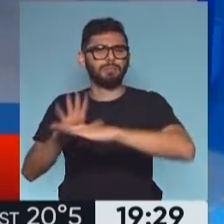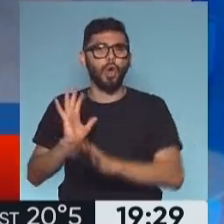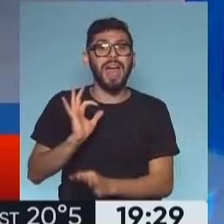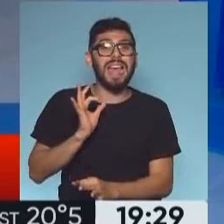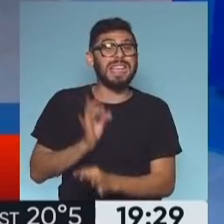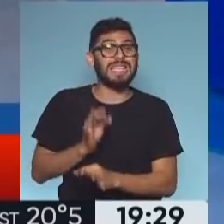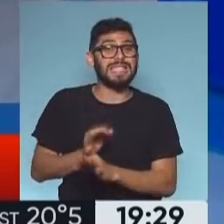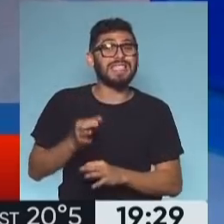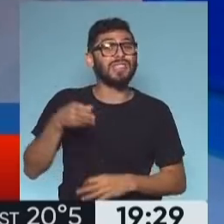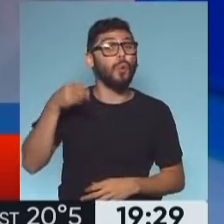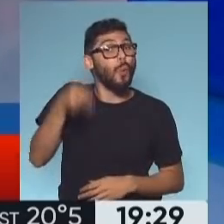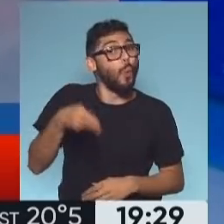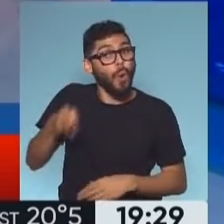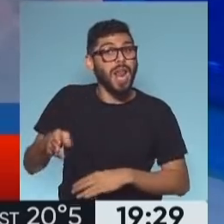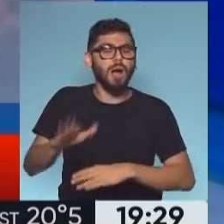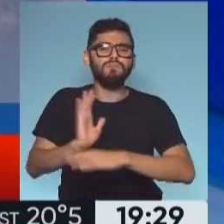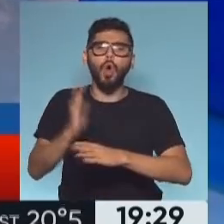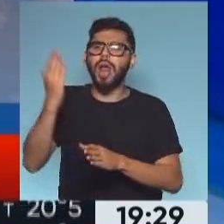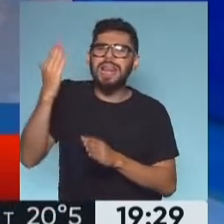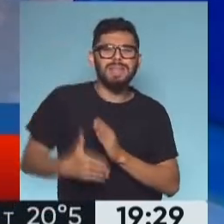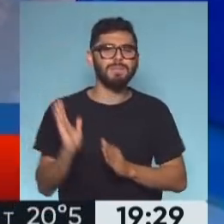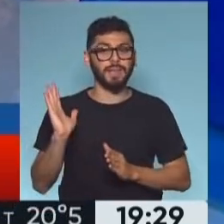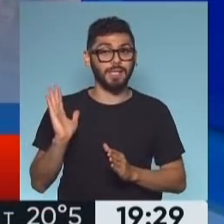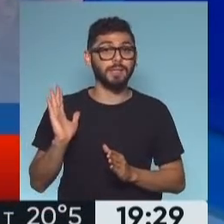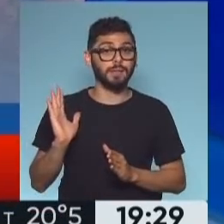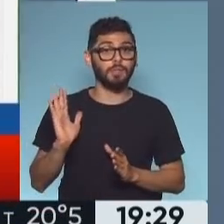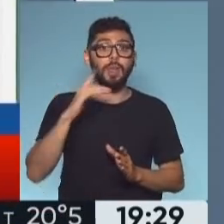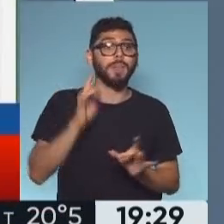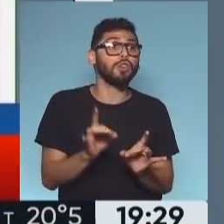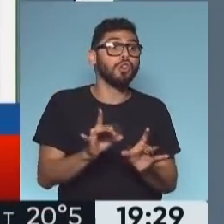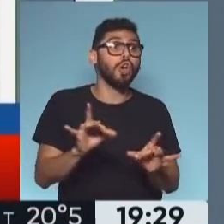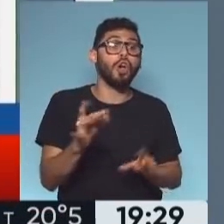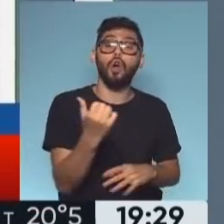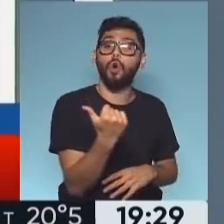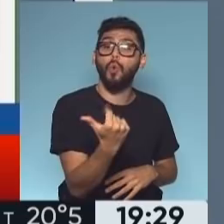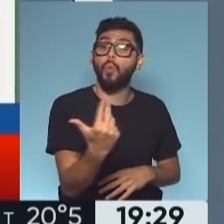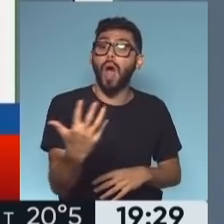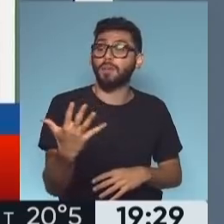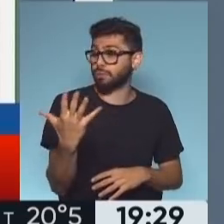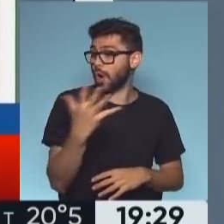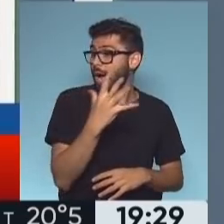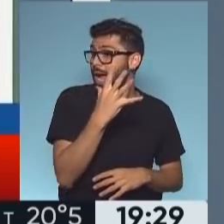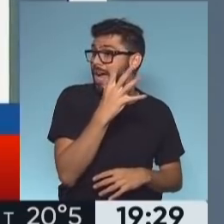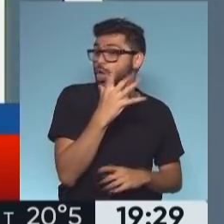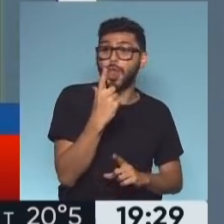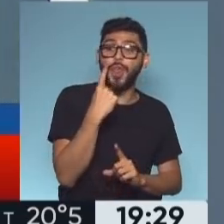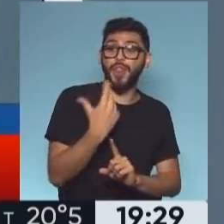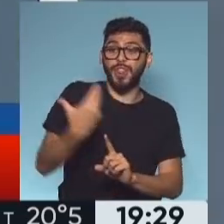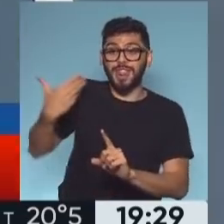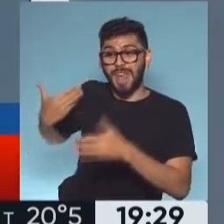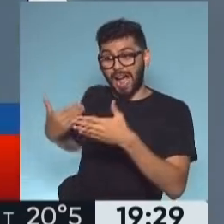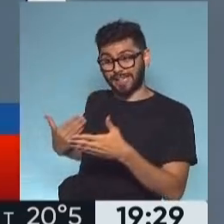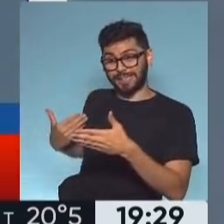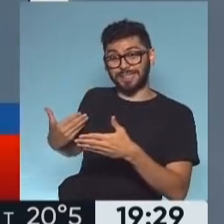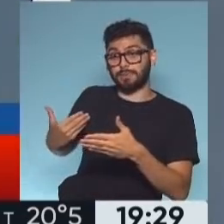escolaridad presencial. Uh-huh. Una razón de los casos confirmados en los últimos 14 días versus los 14